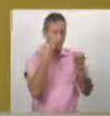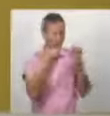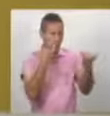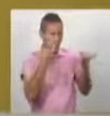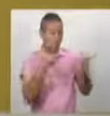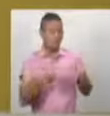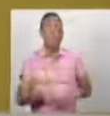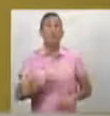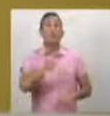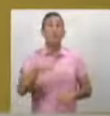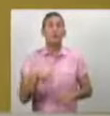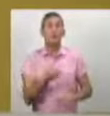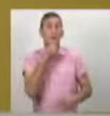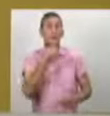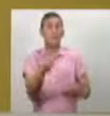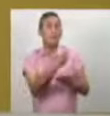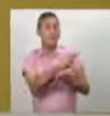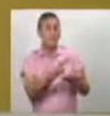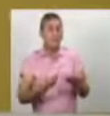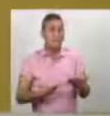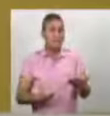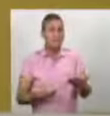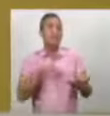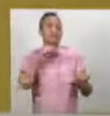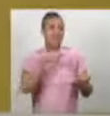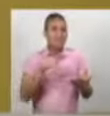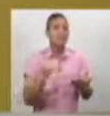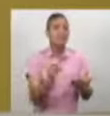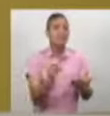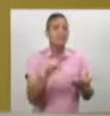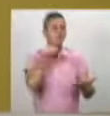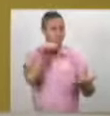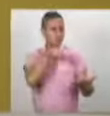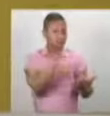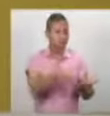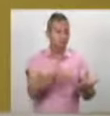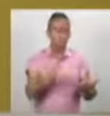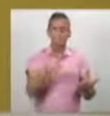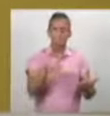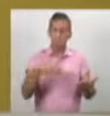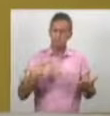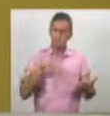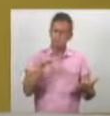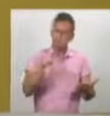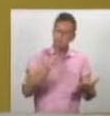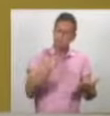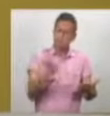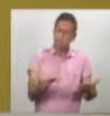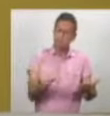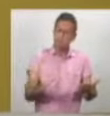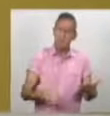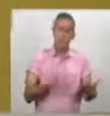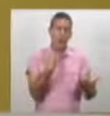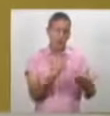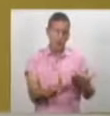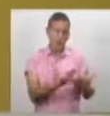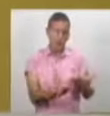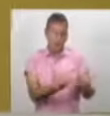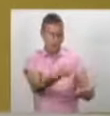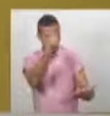dibujar un esquema de esta célula y señalarlos ustedes mismos para consolidar y apropiarse de estos